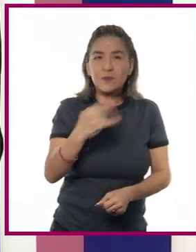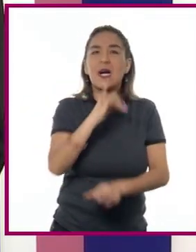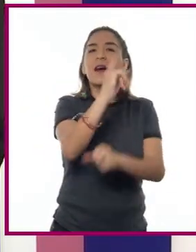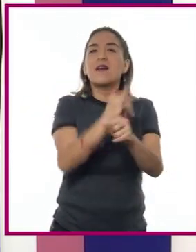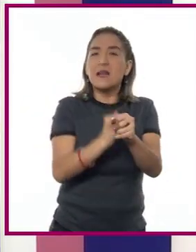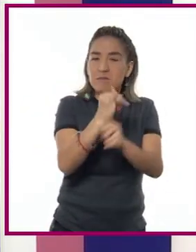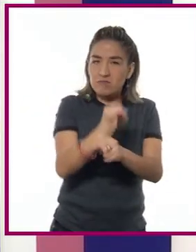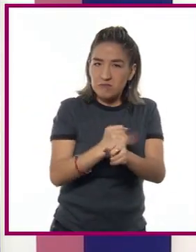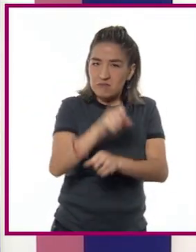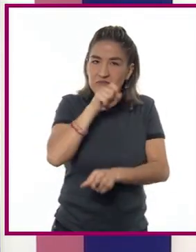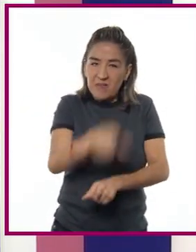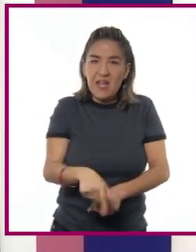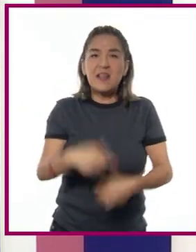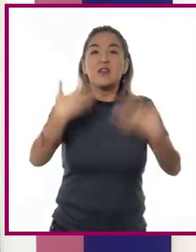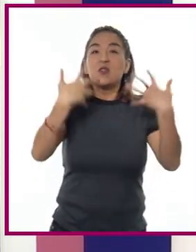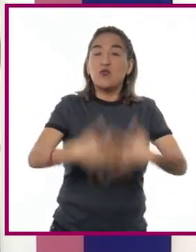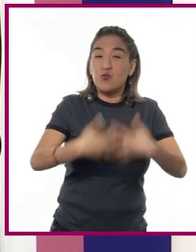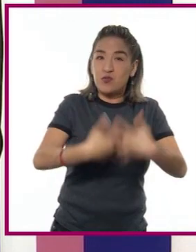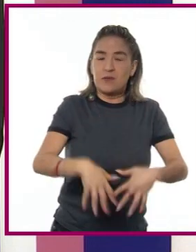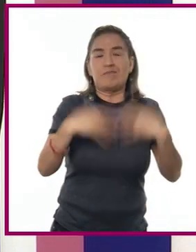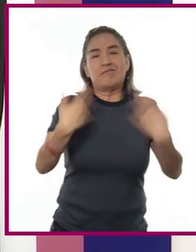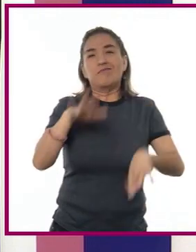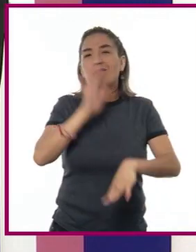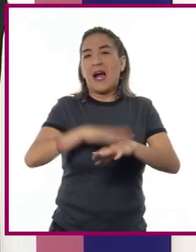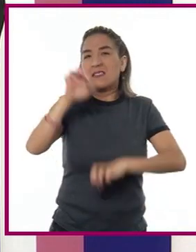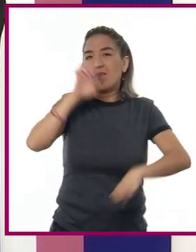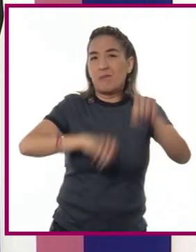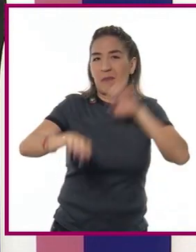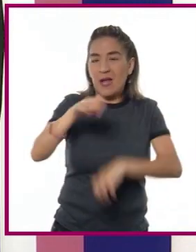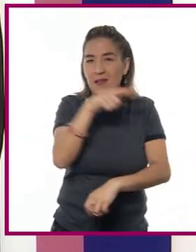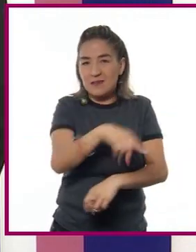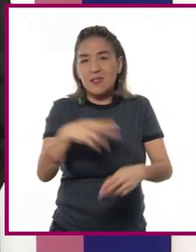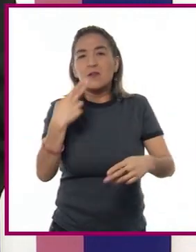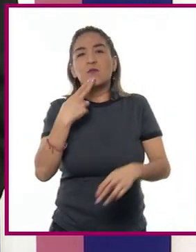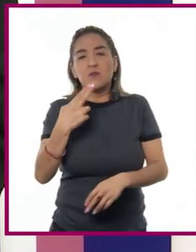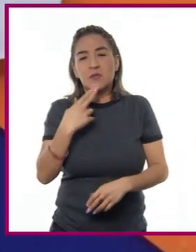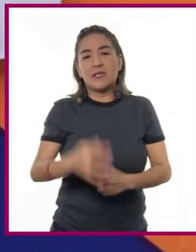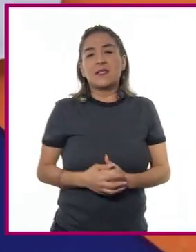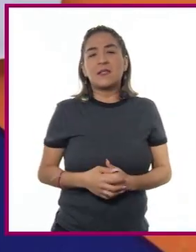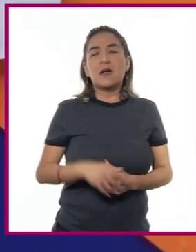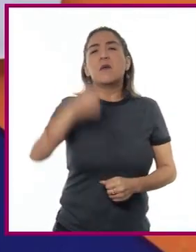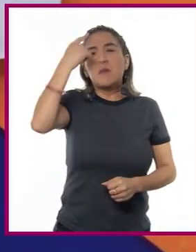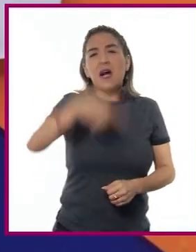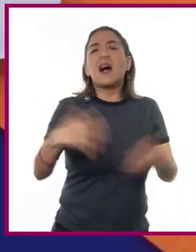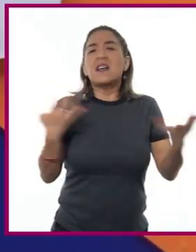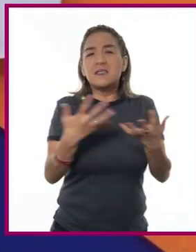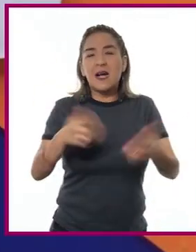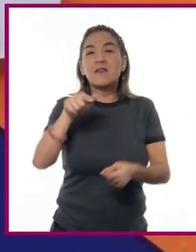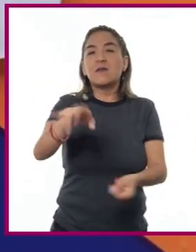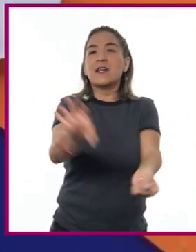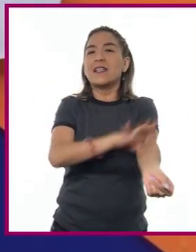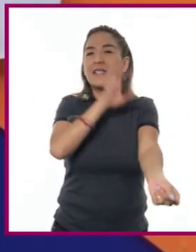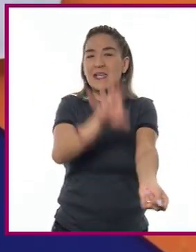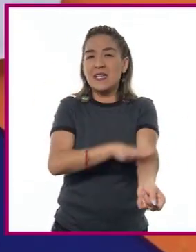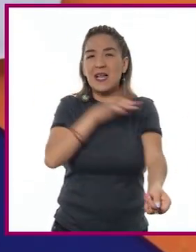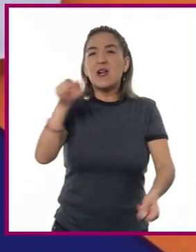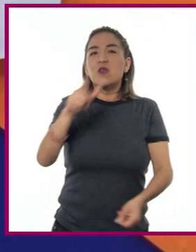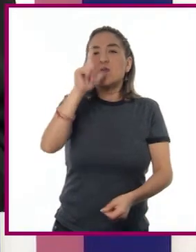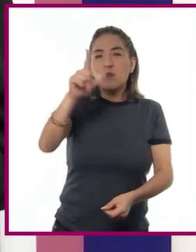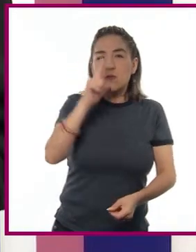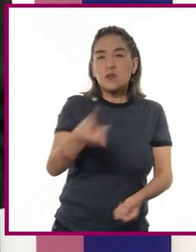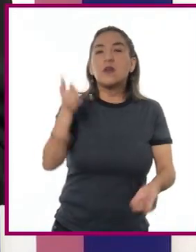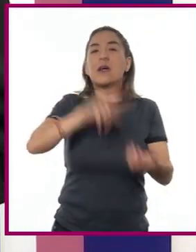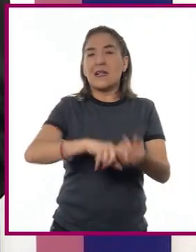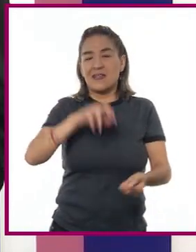investigación, por supuesto, en la industria son muy utilizados. Particularmente, quizás el más conocido es para producir energía eléctrica a partir de